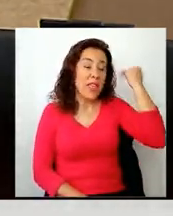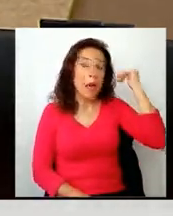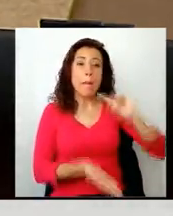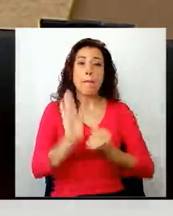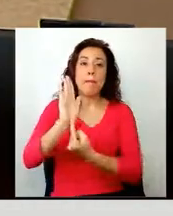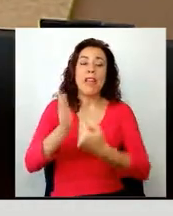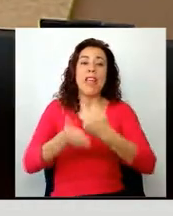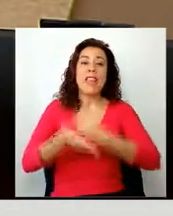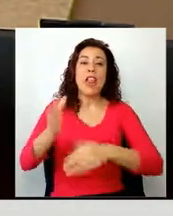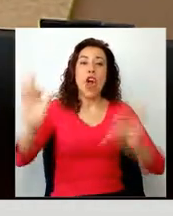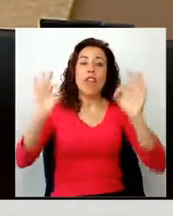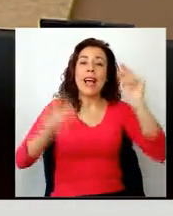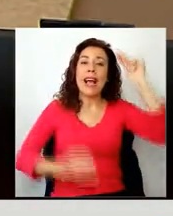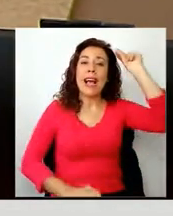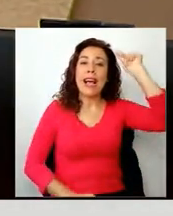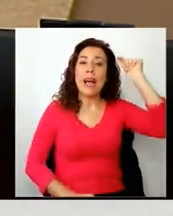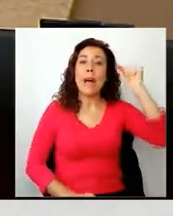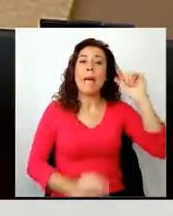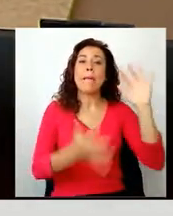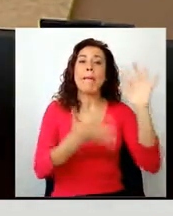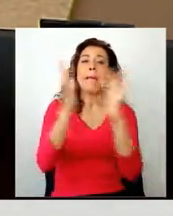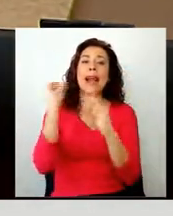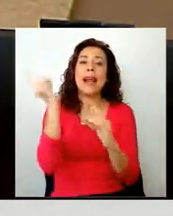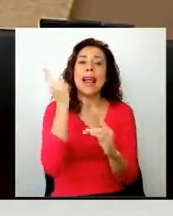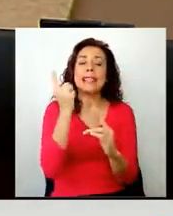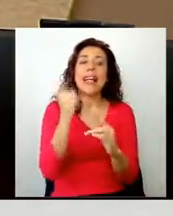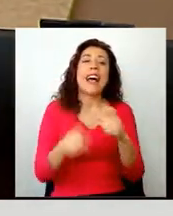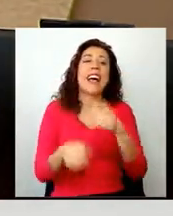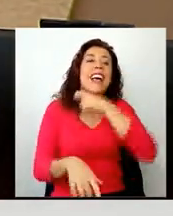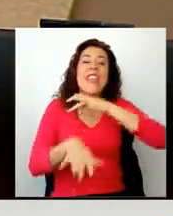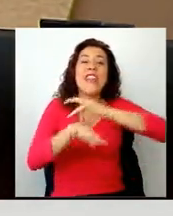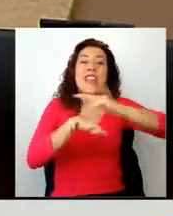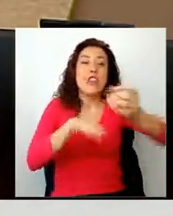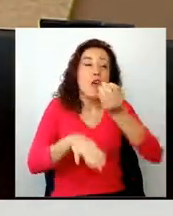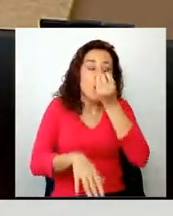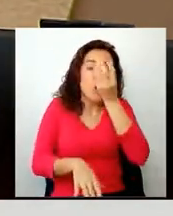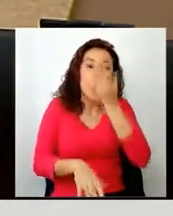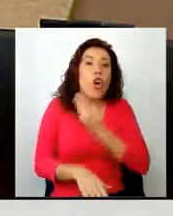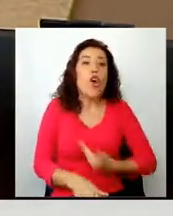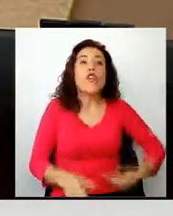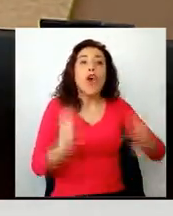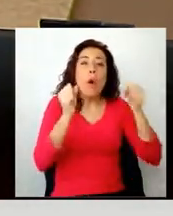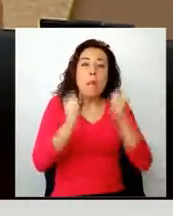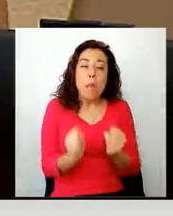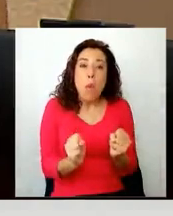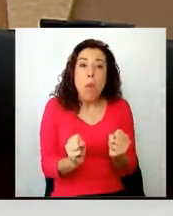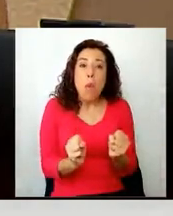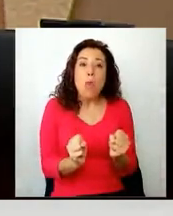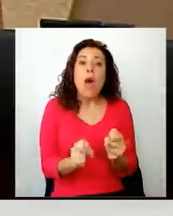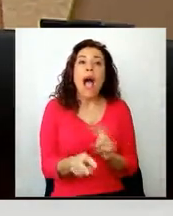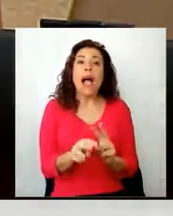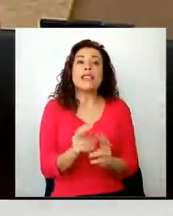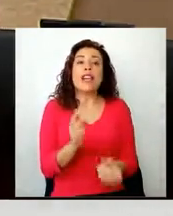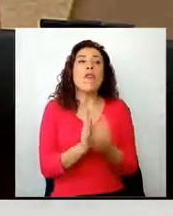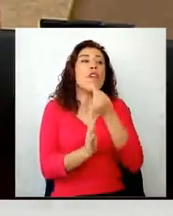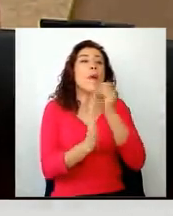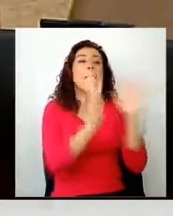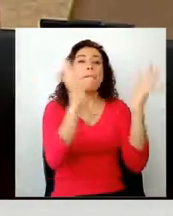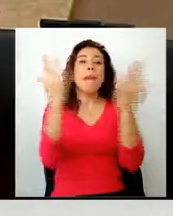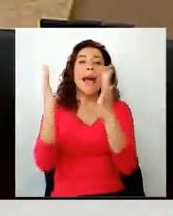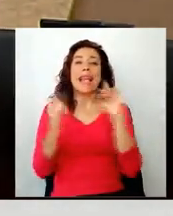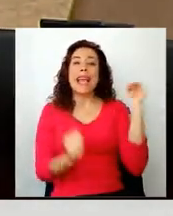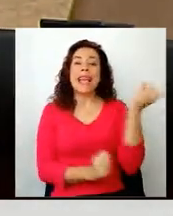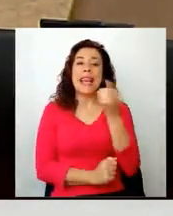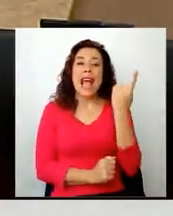la creación del Parque Nacional de Puerto florido donde el gobierno pudo con todas sus facultades crear un nuevo parque nacional y marcar muy